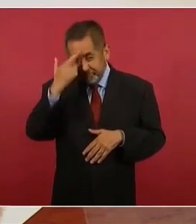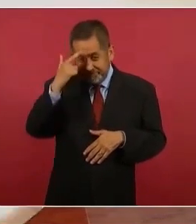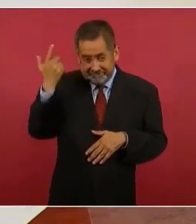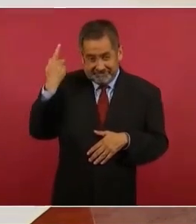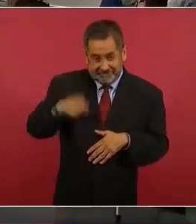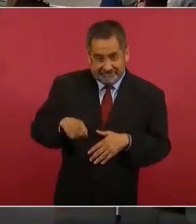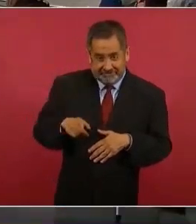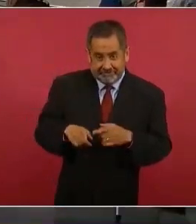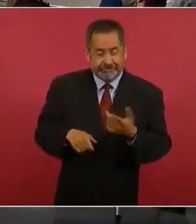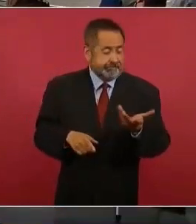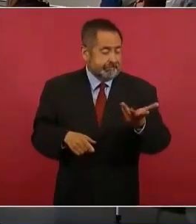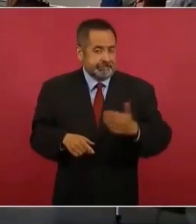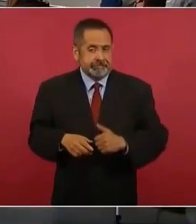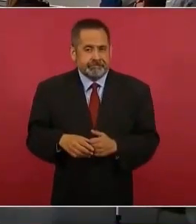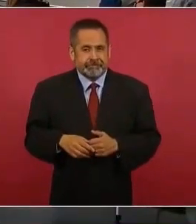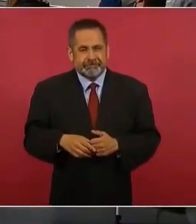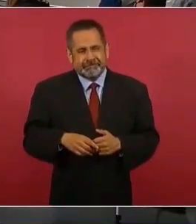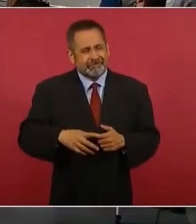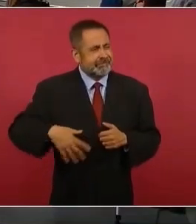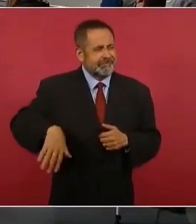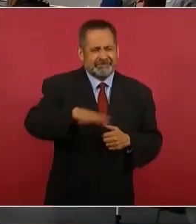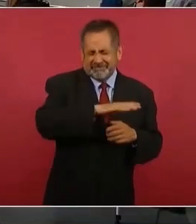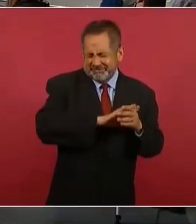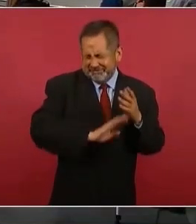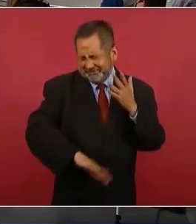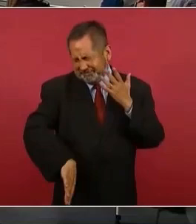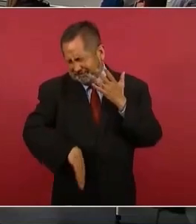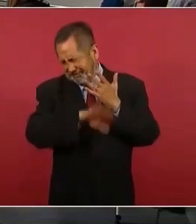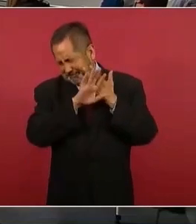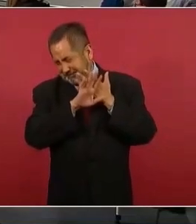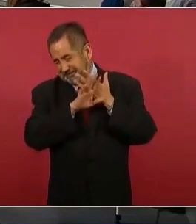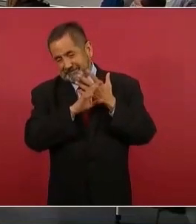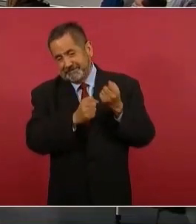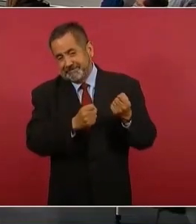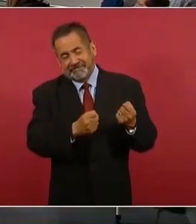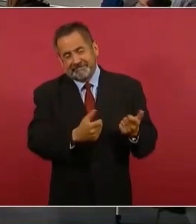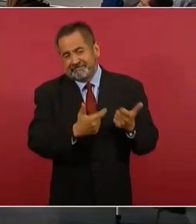Y me echaron encima todo el aparato